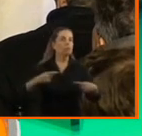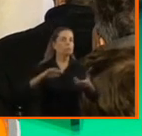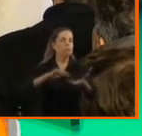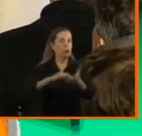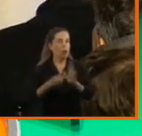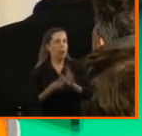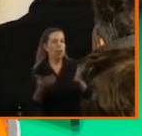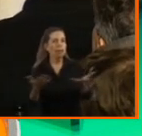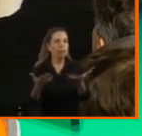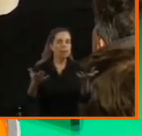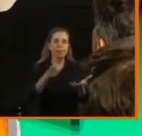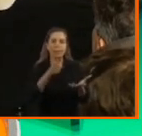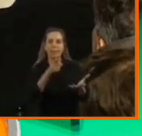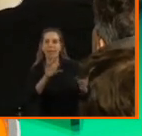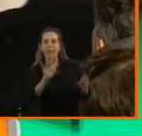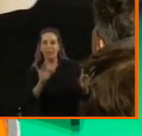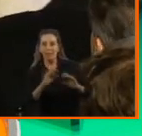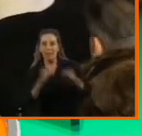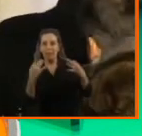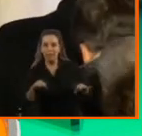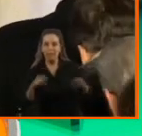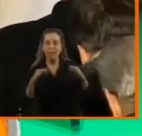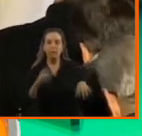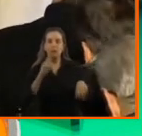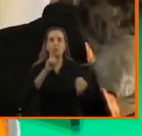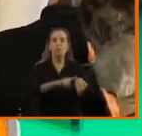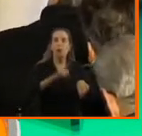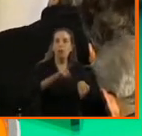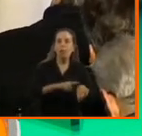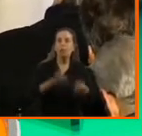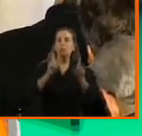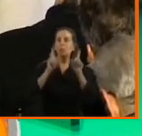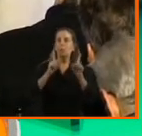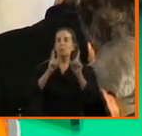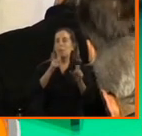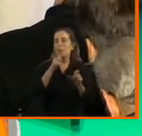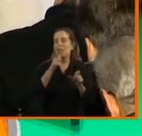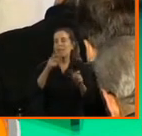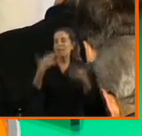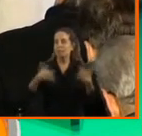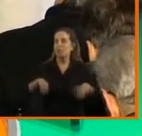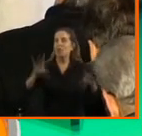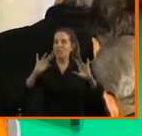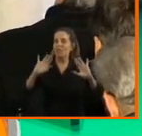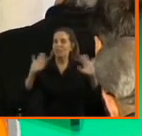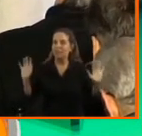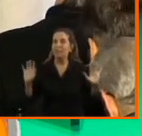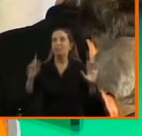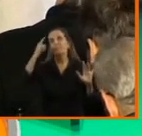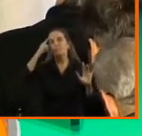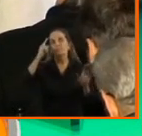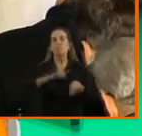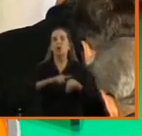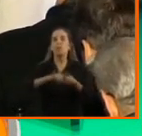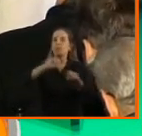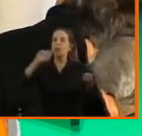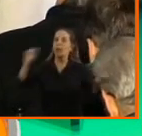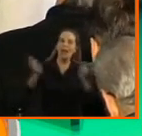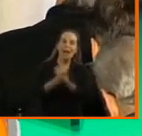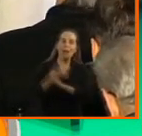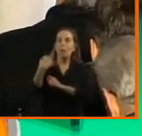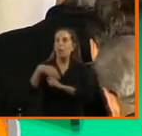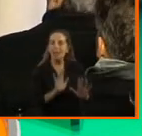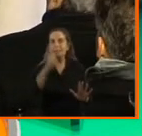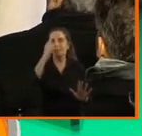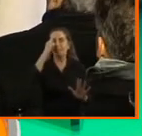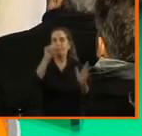casi todo lo que Milei hace, casi todo lo que hace su gobierno, le dedica una carga muy, muy importante a los aspectos